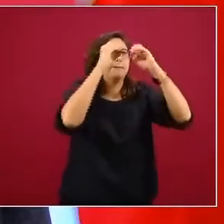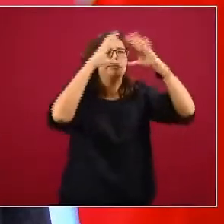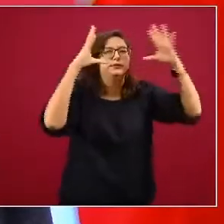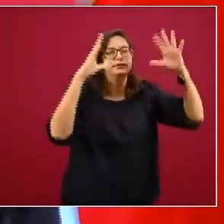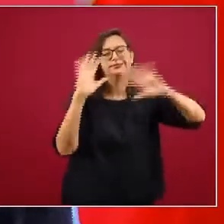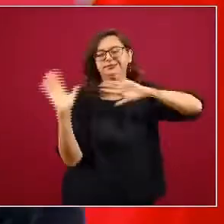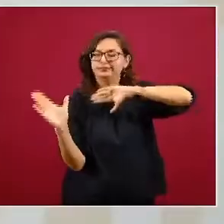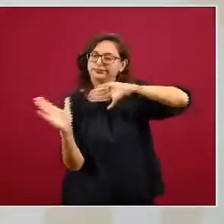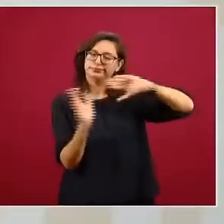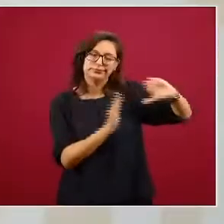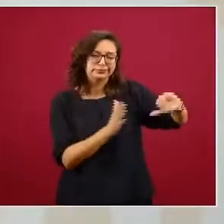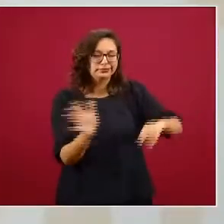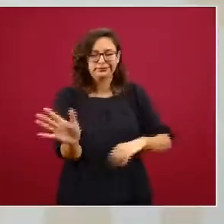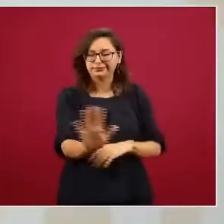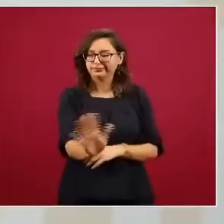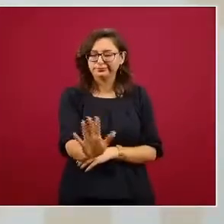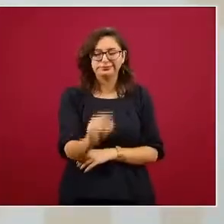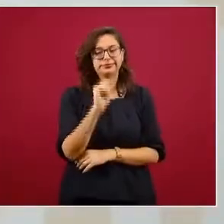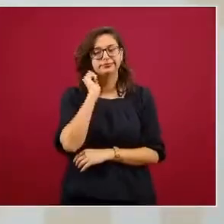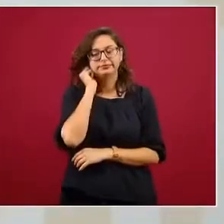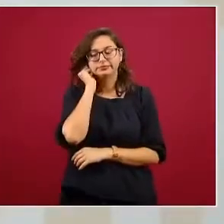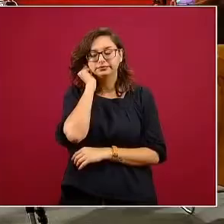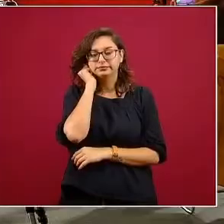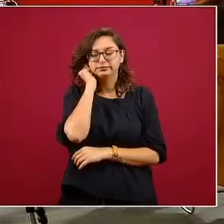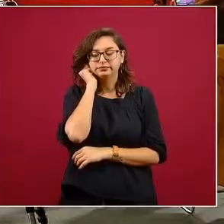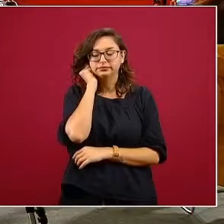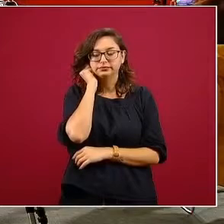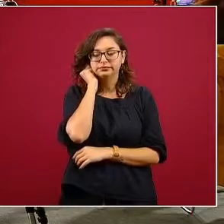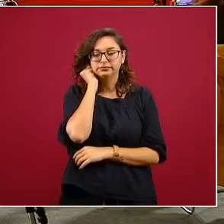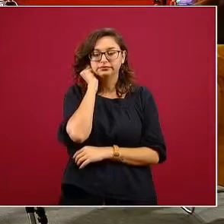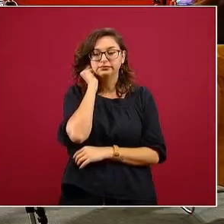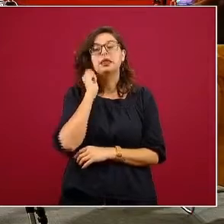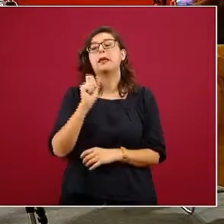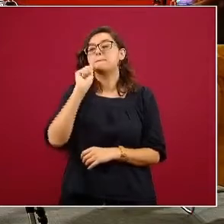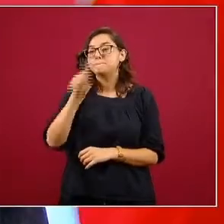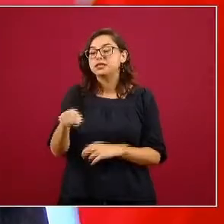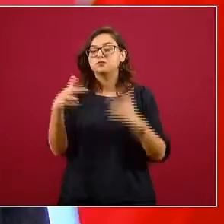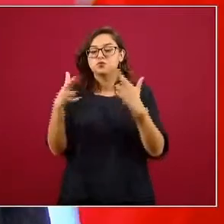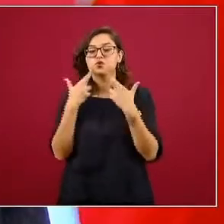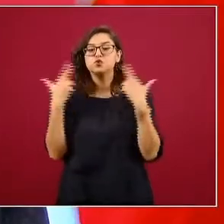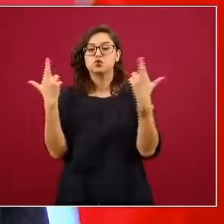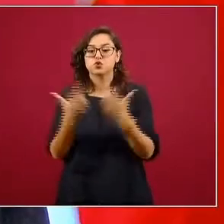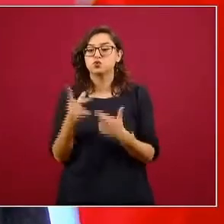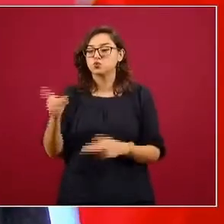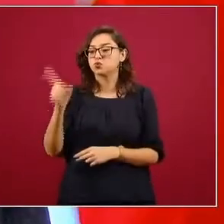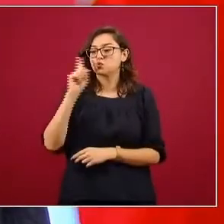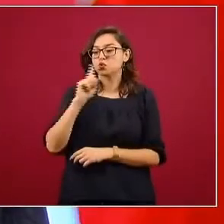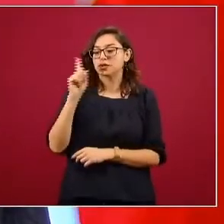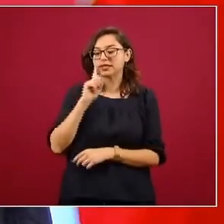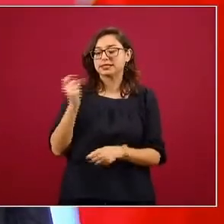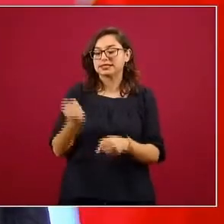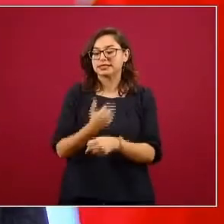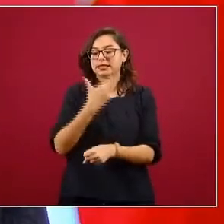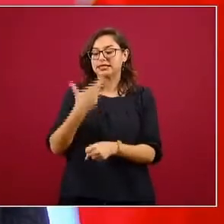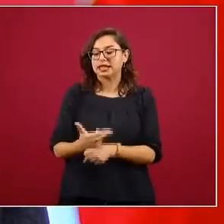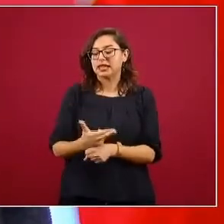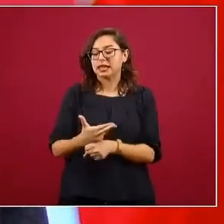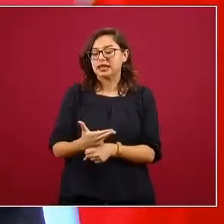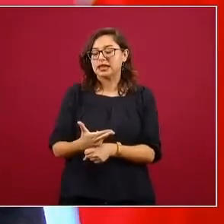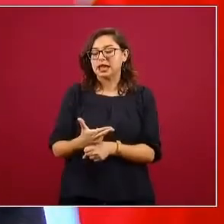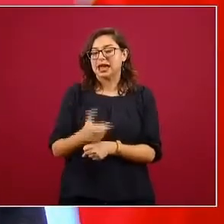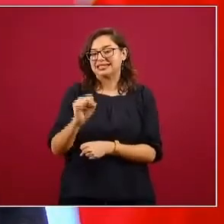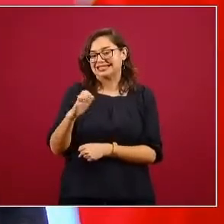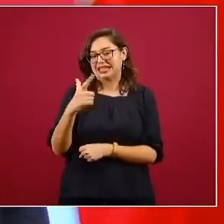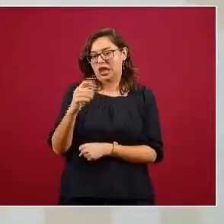sesión, la secretaria Olga Sánchez Cordero, en uso de las atribuciones que le corresponden como secretaria